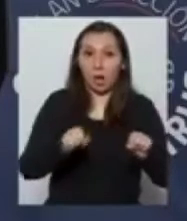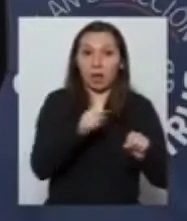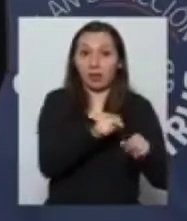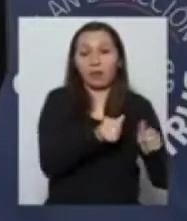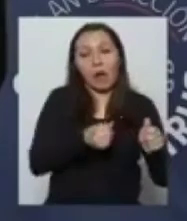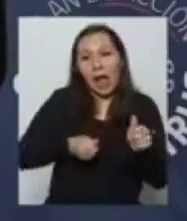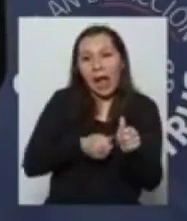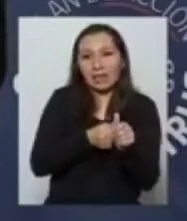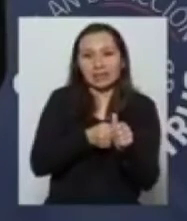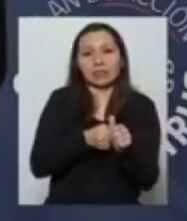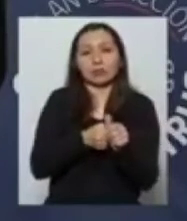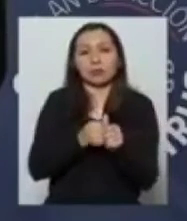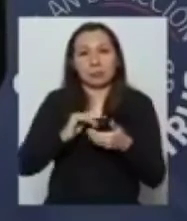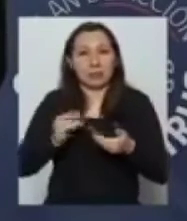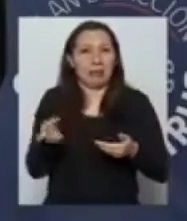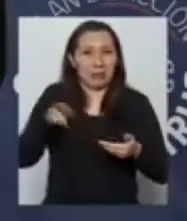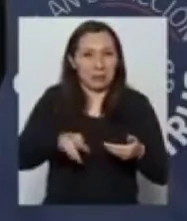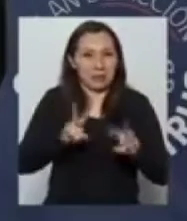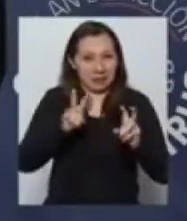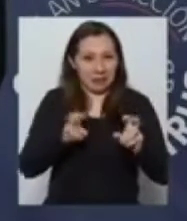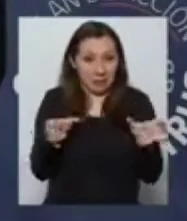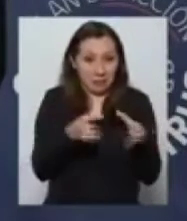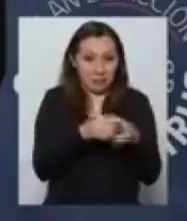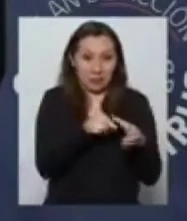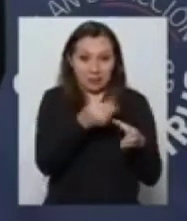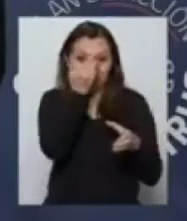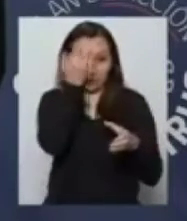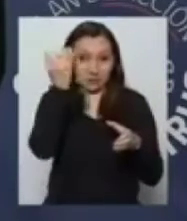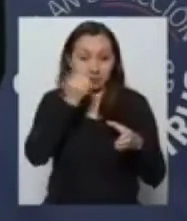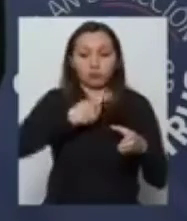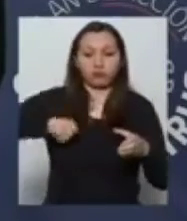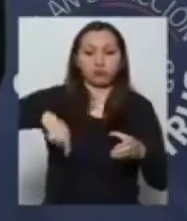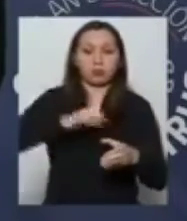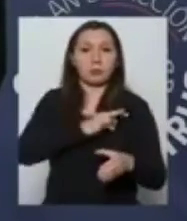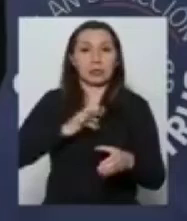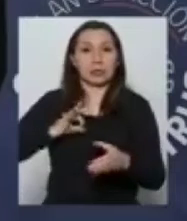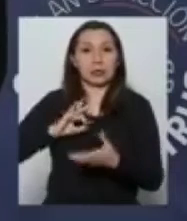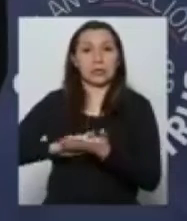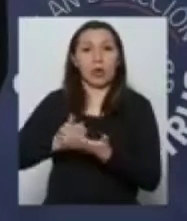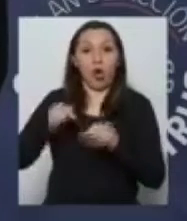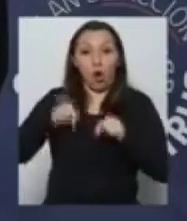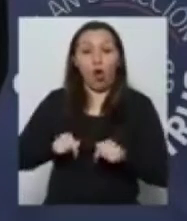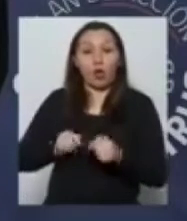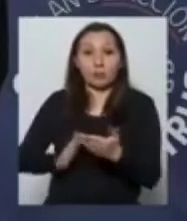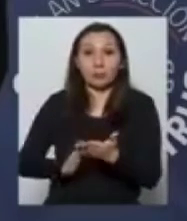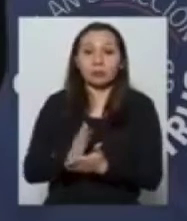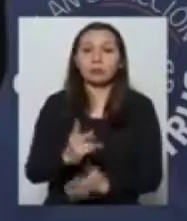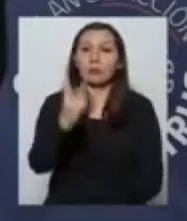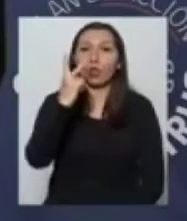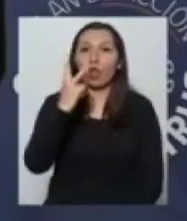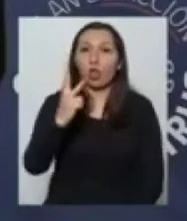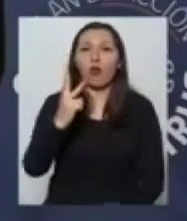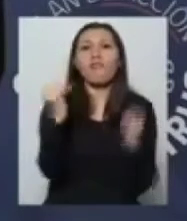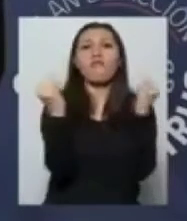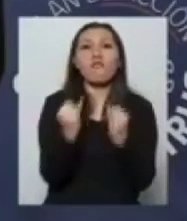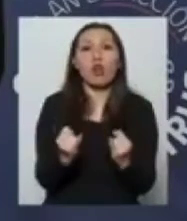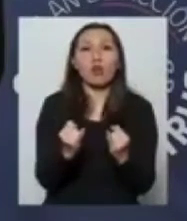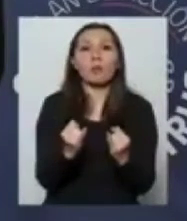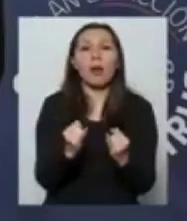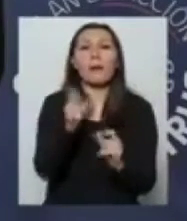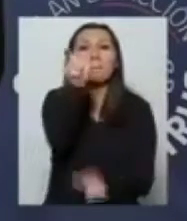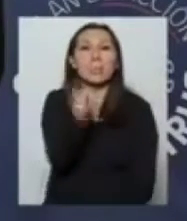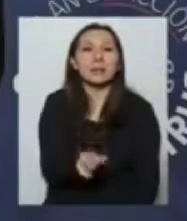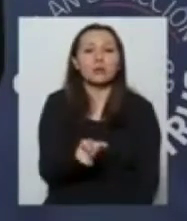Consejo Asesor, perdón la redundancia, nosotros incorporamos desde el día de hoy dos tipos